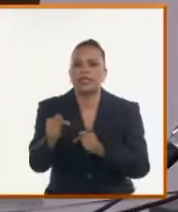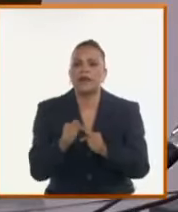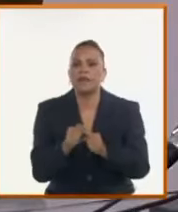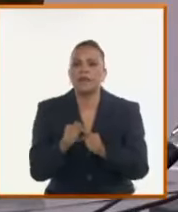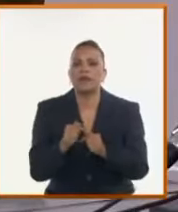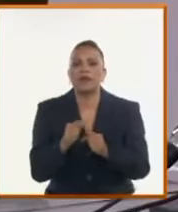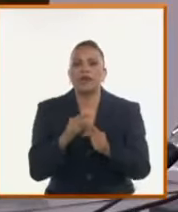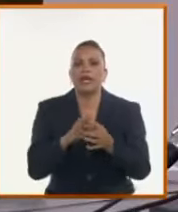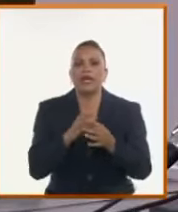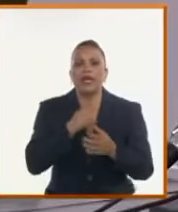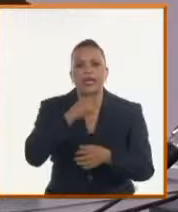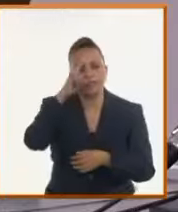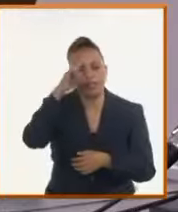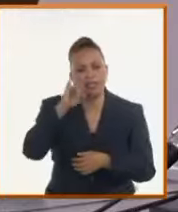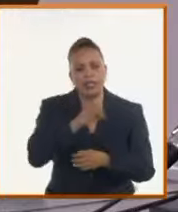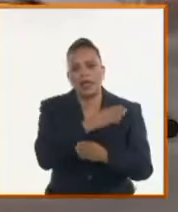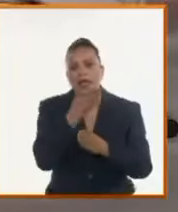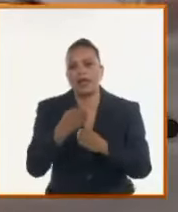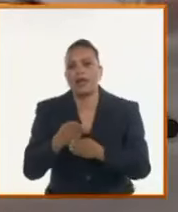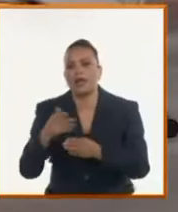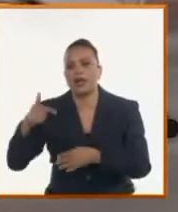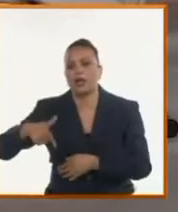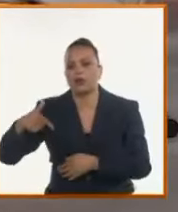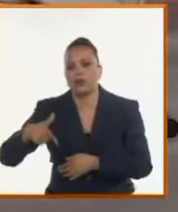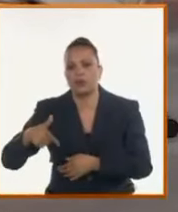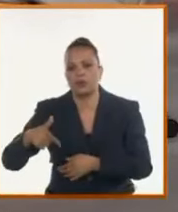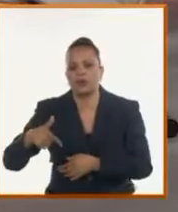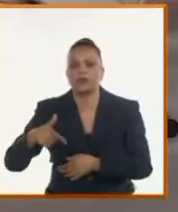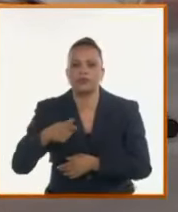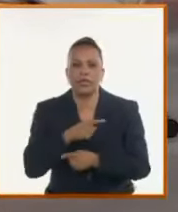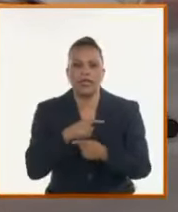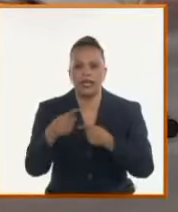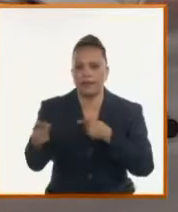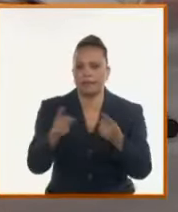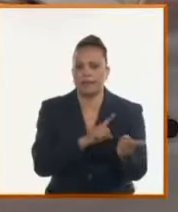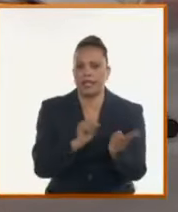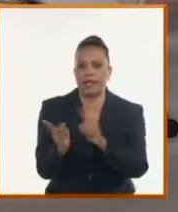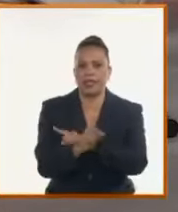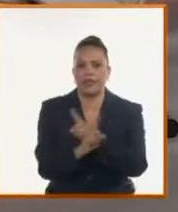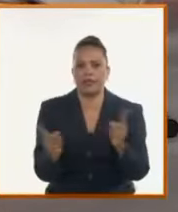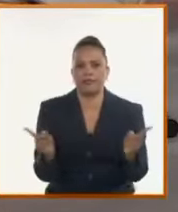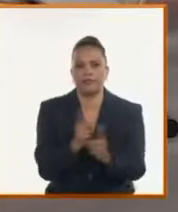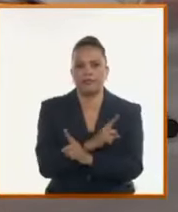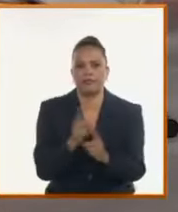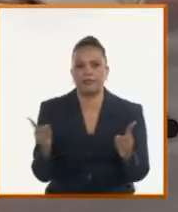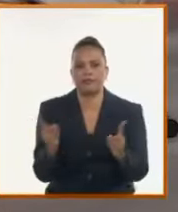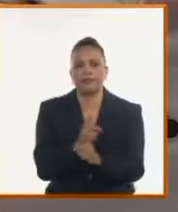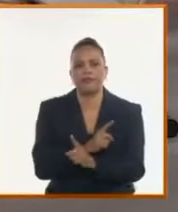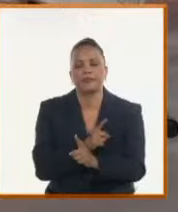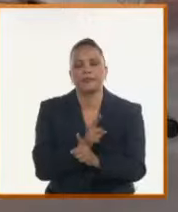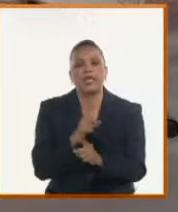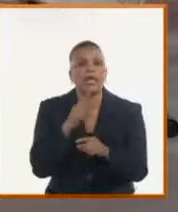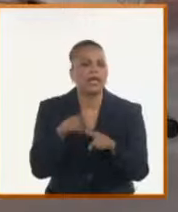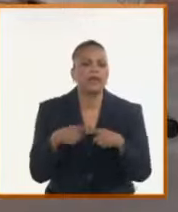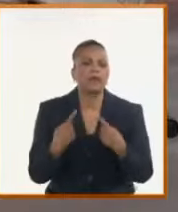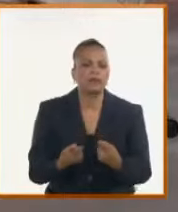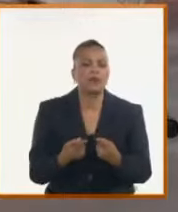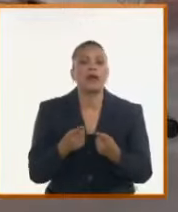haruk el que el que está en estos momentos en explotación qué ha sucedido O sea que la explotación